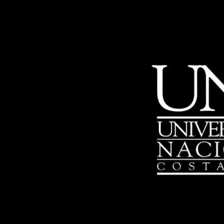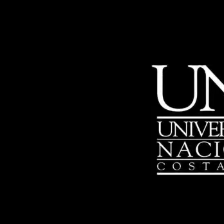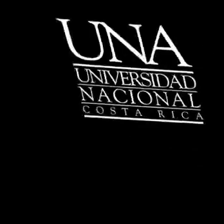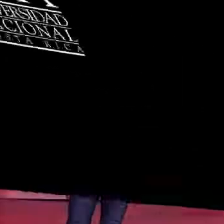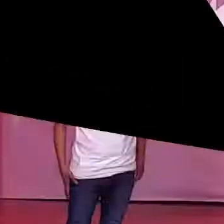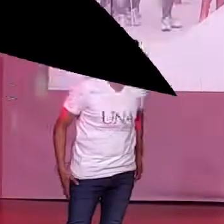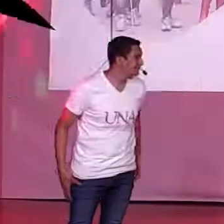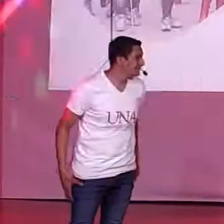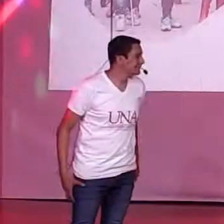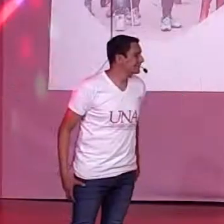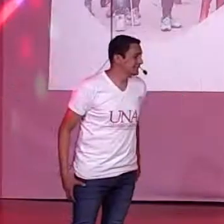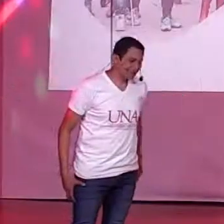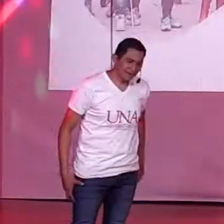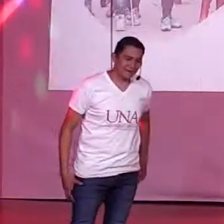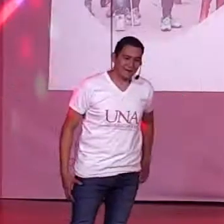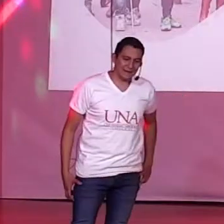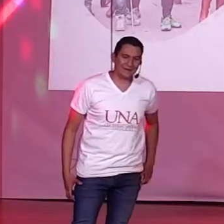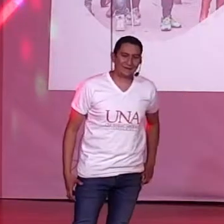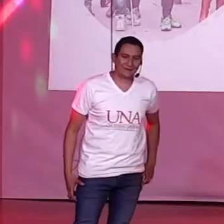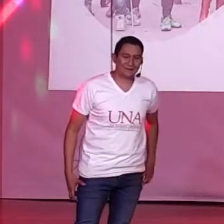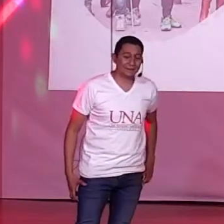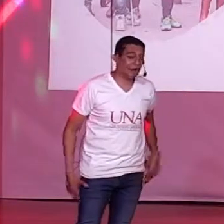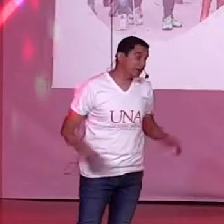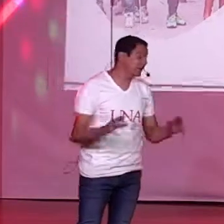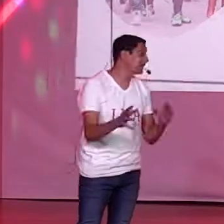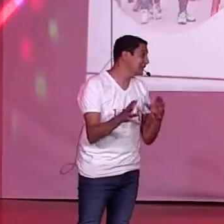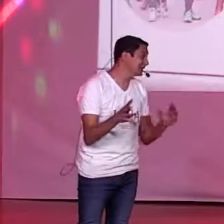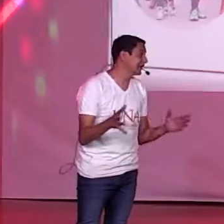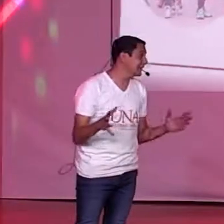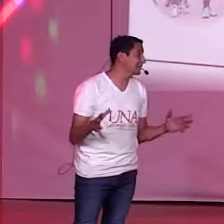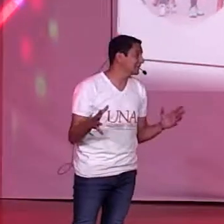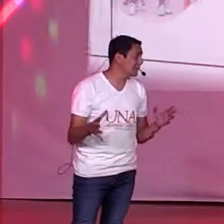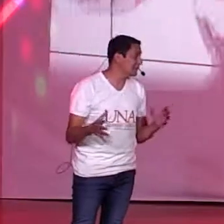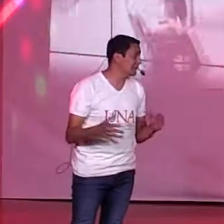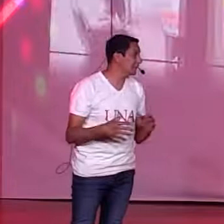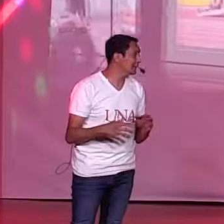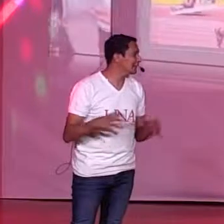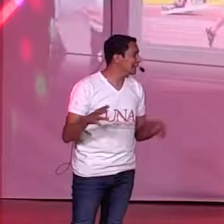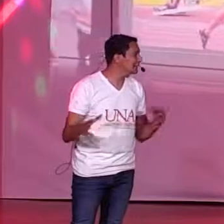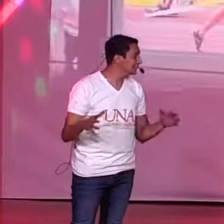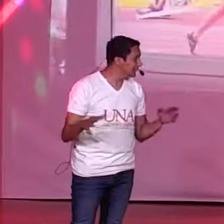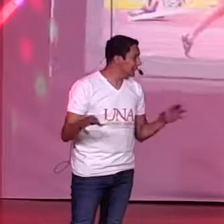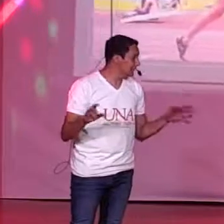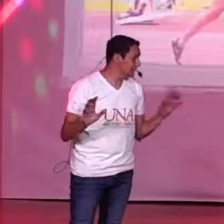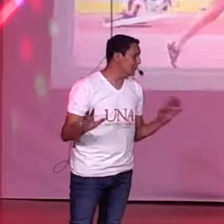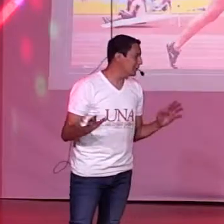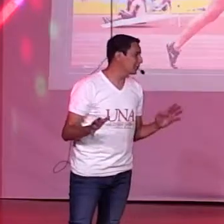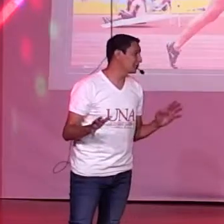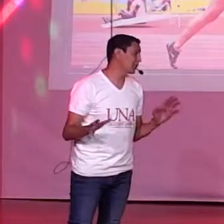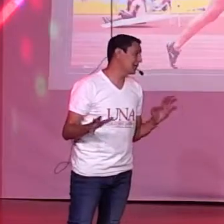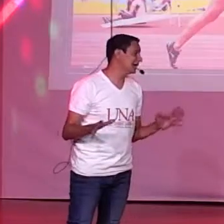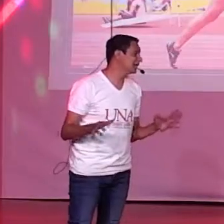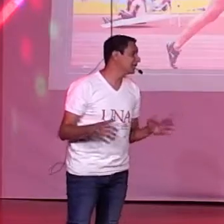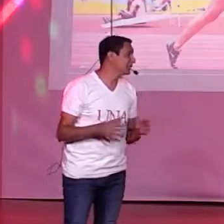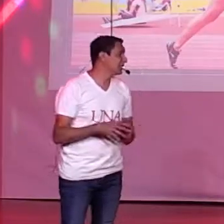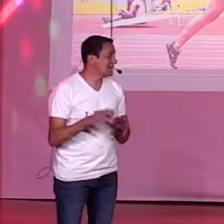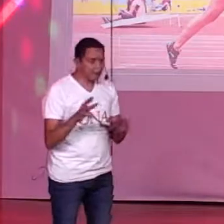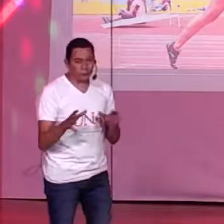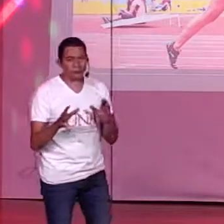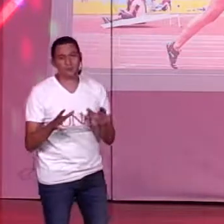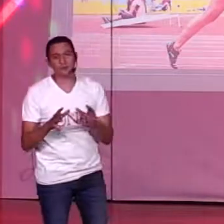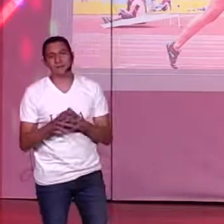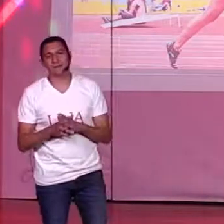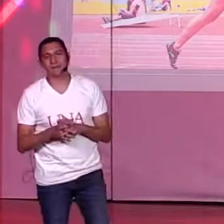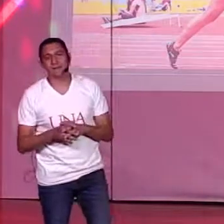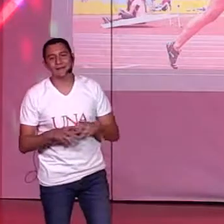Bueno, así es, la aventura apenas está iniciando, amigo. Sí, ahorita mientras estaba pasando el video, ¿verdad? Estábamos viendo algunos comentarios que